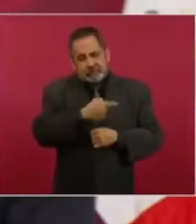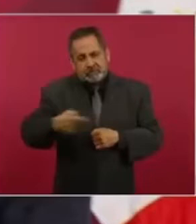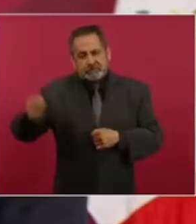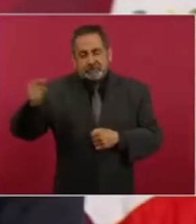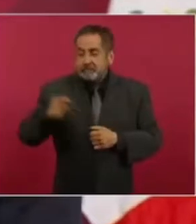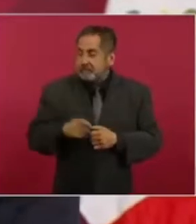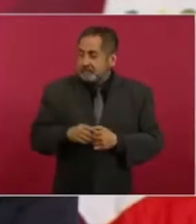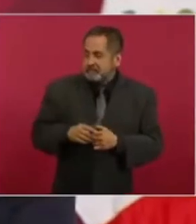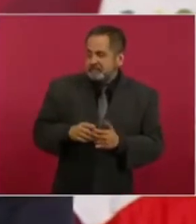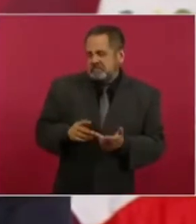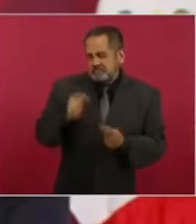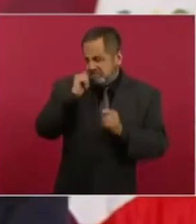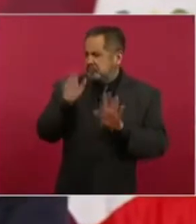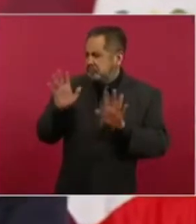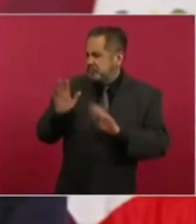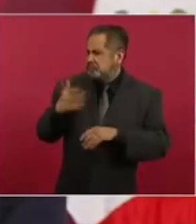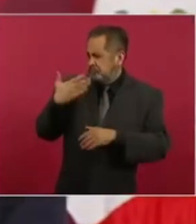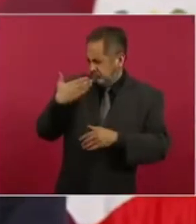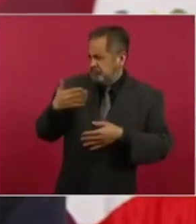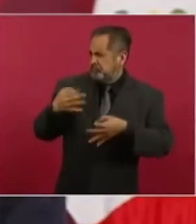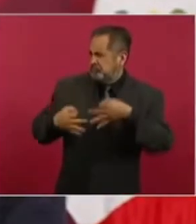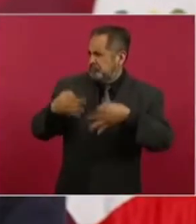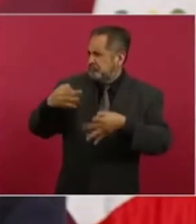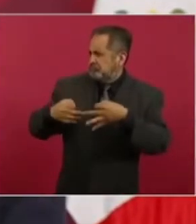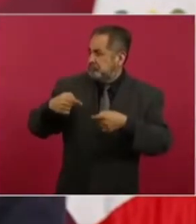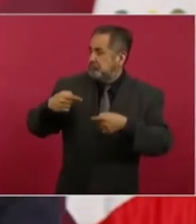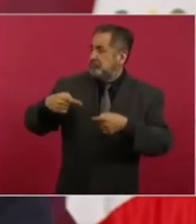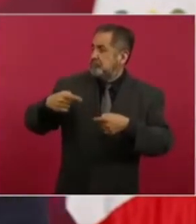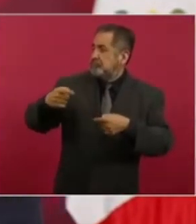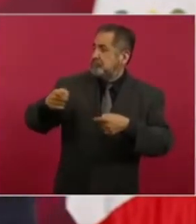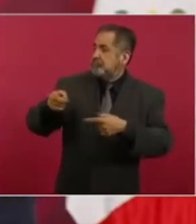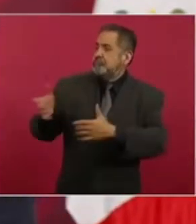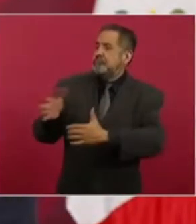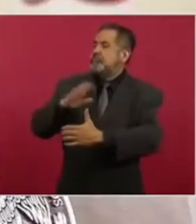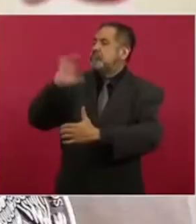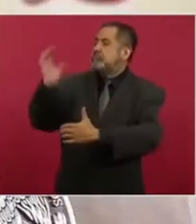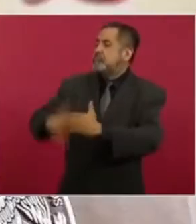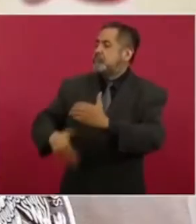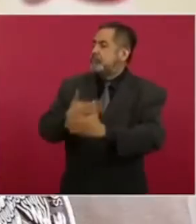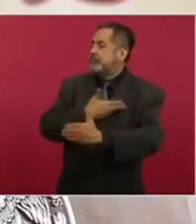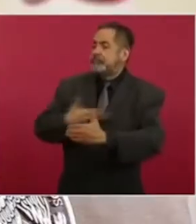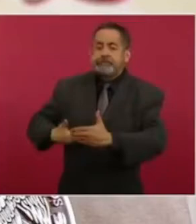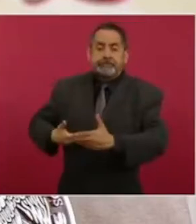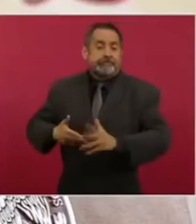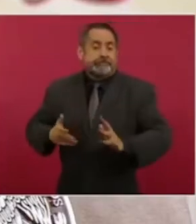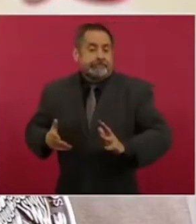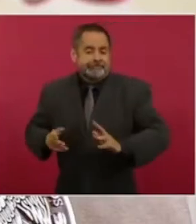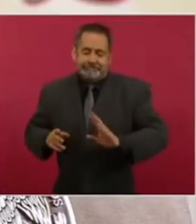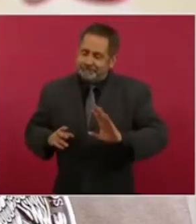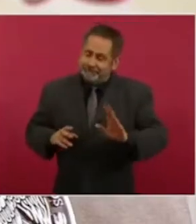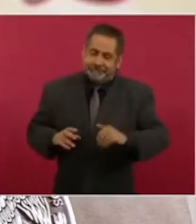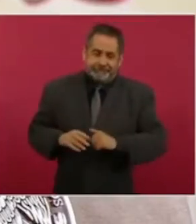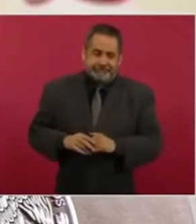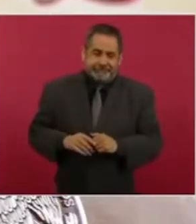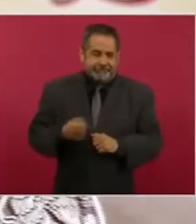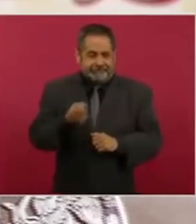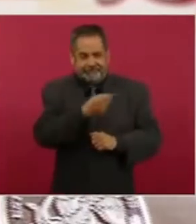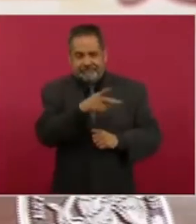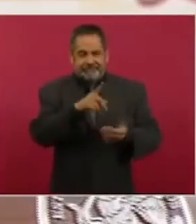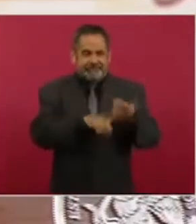hacen muy largos con tácticas dilatorias de